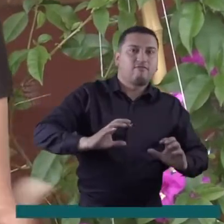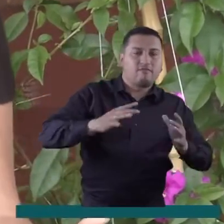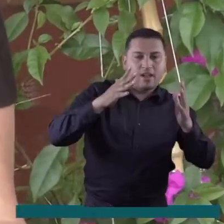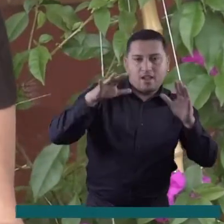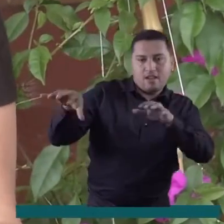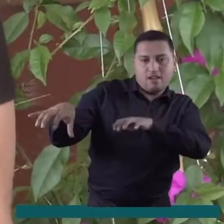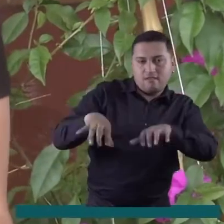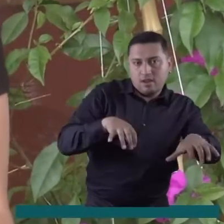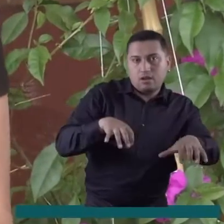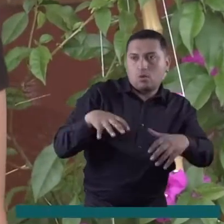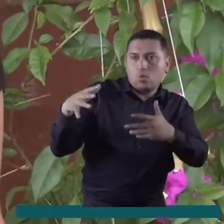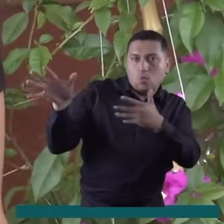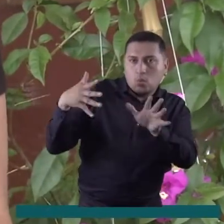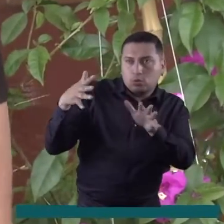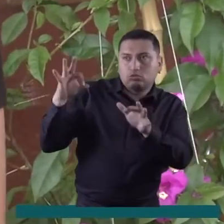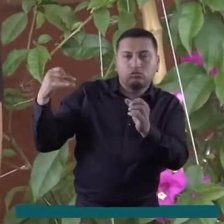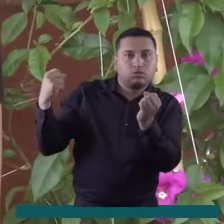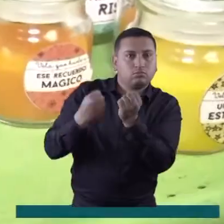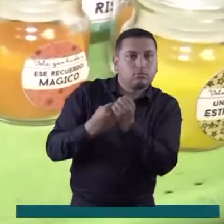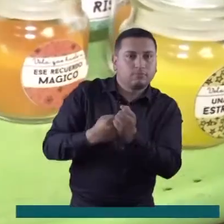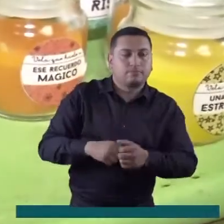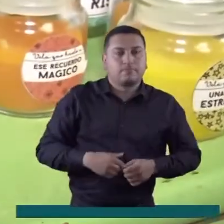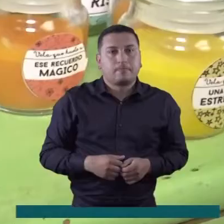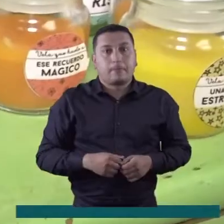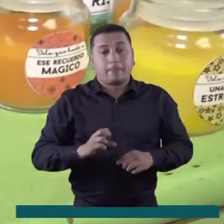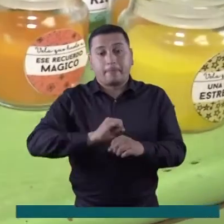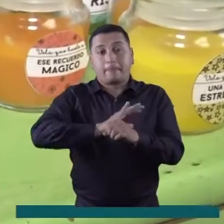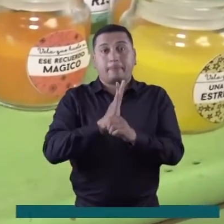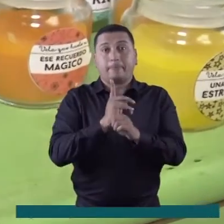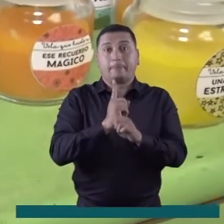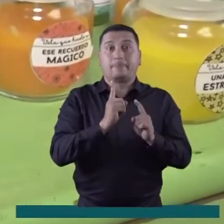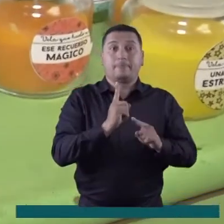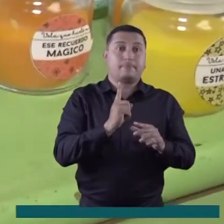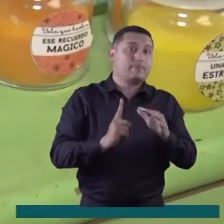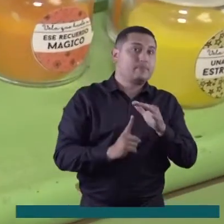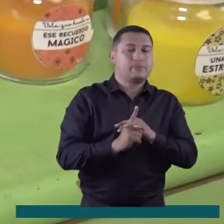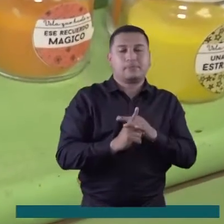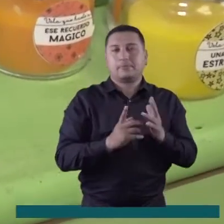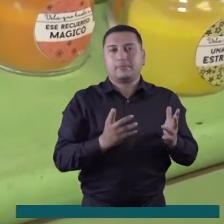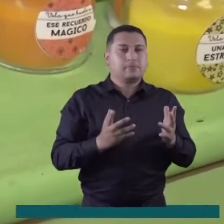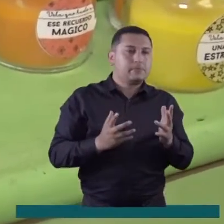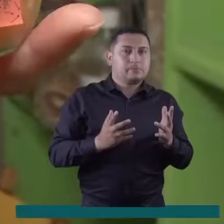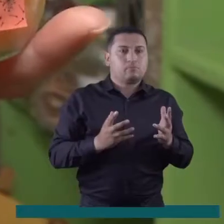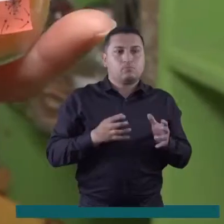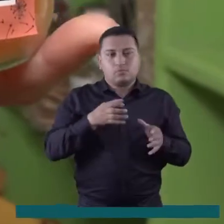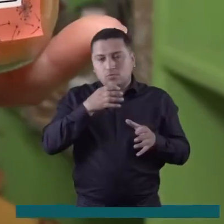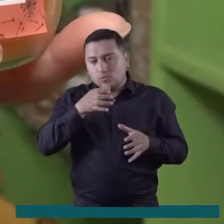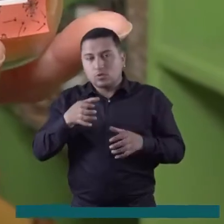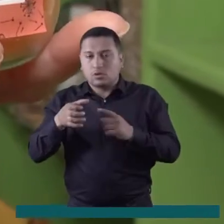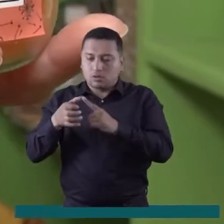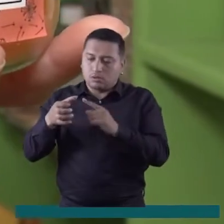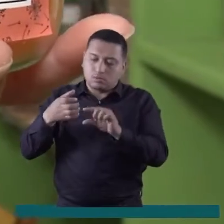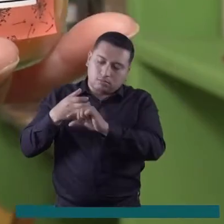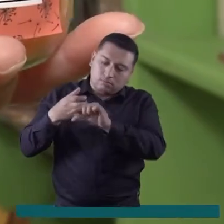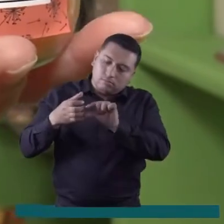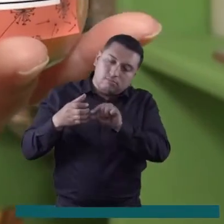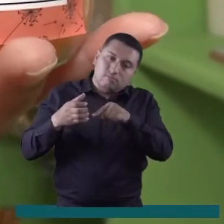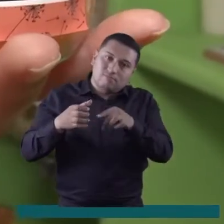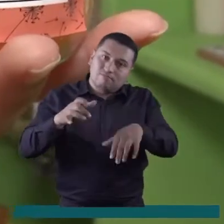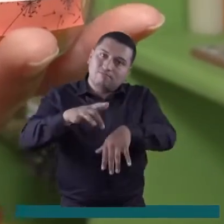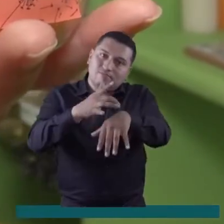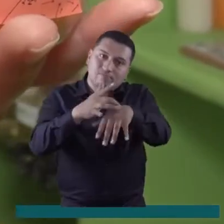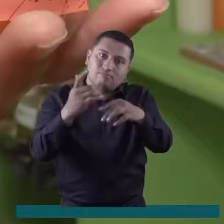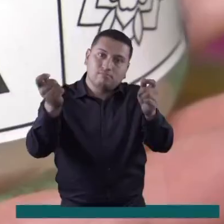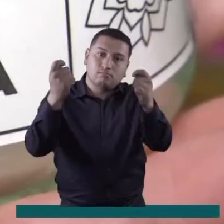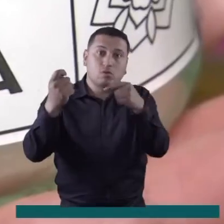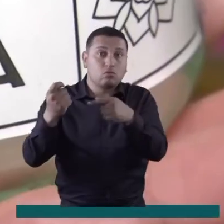también en cursos, la alcaldía siempre nos ha apoyado. Durante el confinamiento por el COVID-19, María Paula diseñó velas con mensajes de